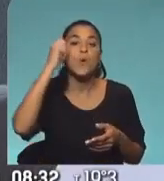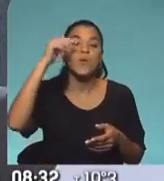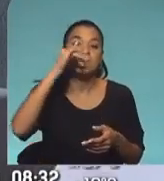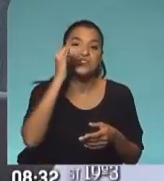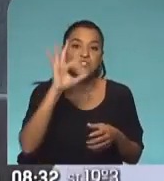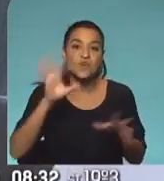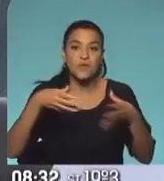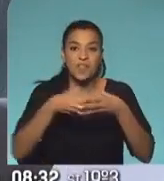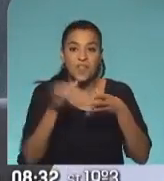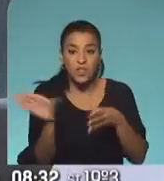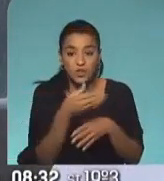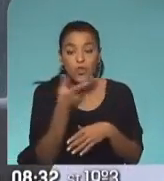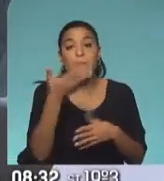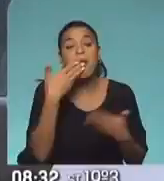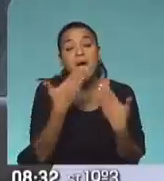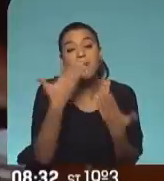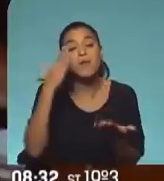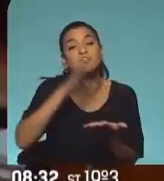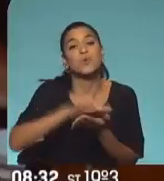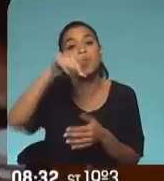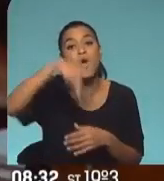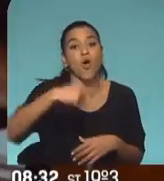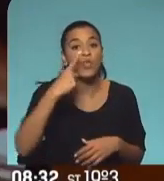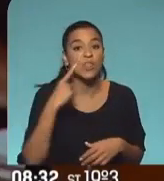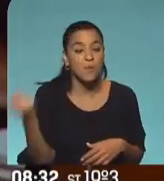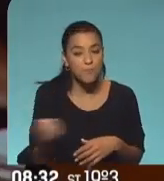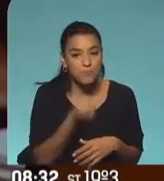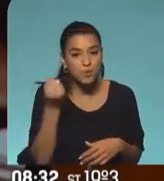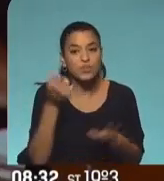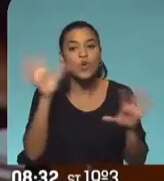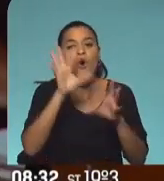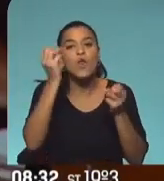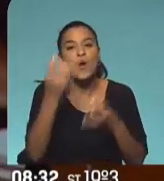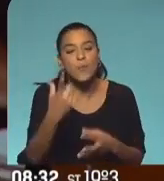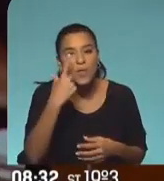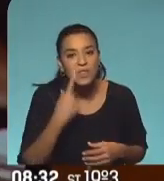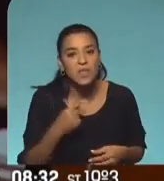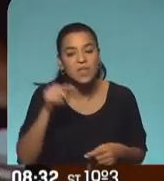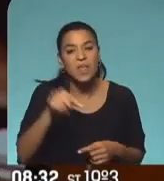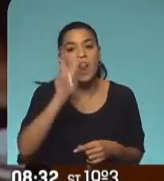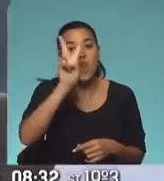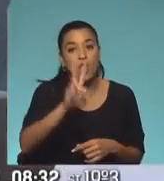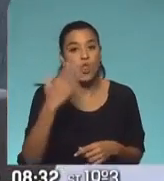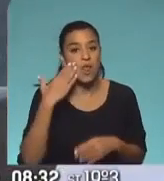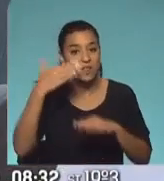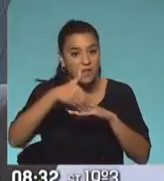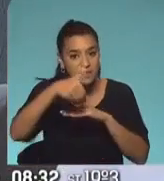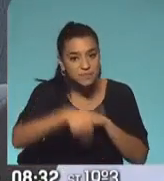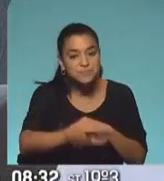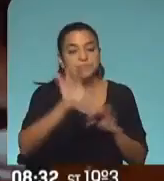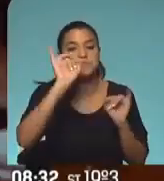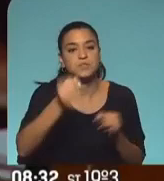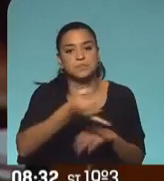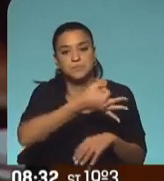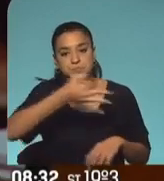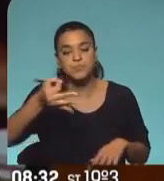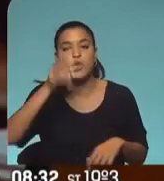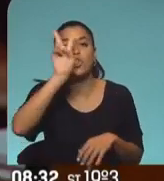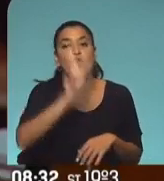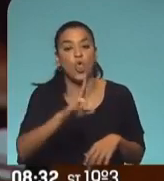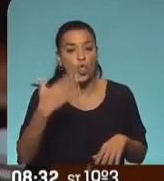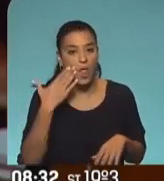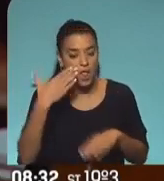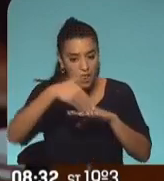frente de todos está con nosotros para hablar de este día clave hoy en el congreso buen día gran día si efectivamente a partir de las